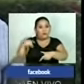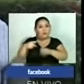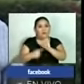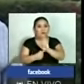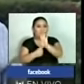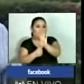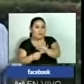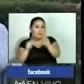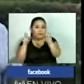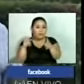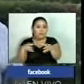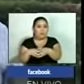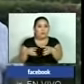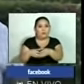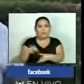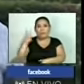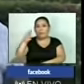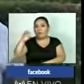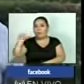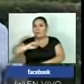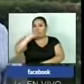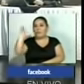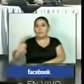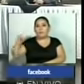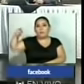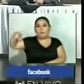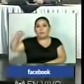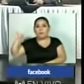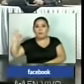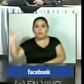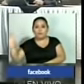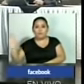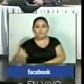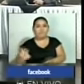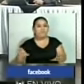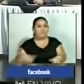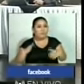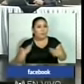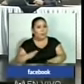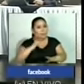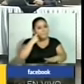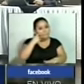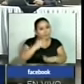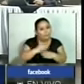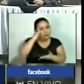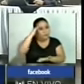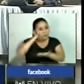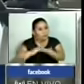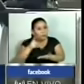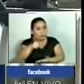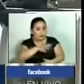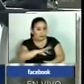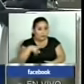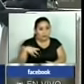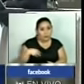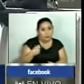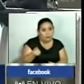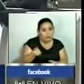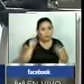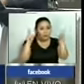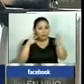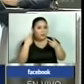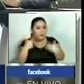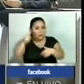el 20% del Producto Interno Bruto. Para reducir el impacto negativo en la economía familiar, el Ejecutivo